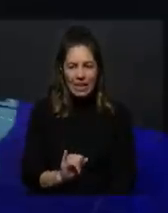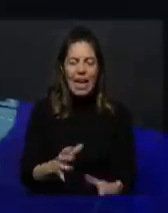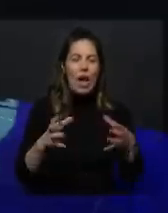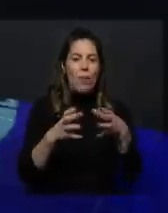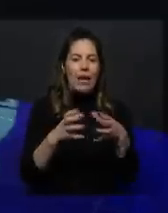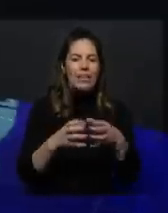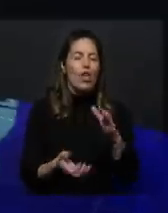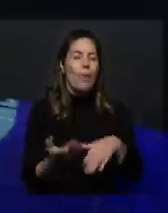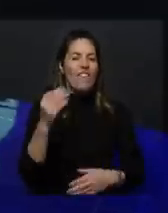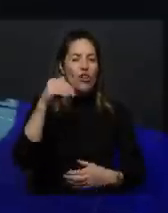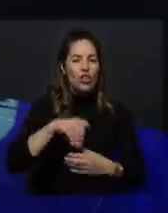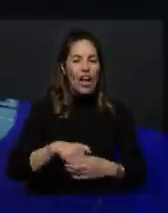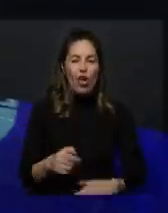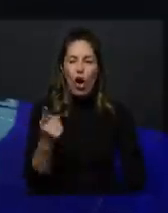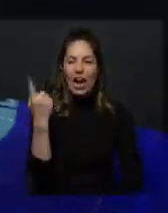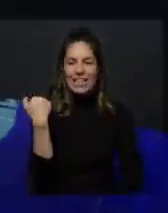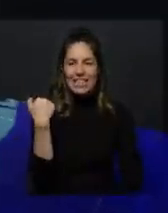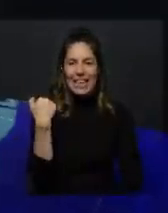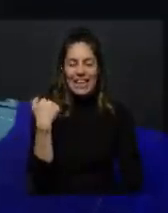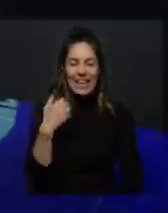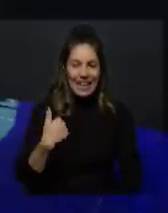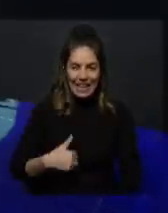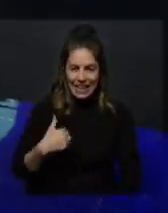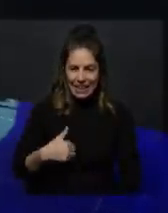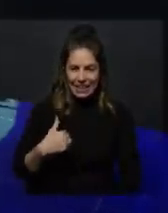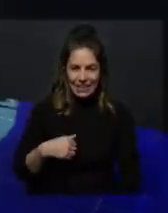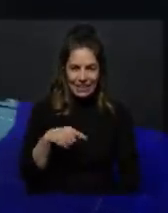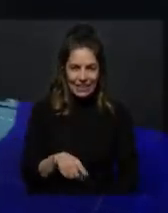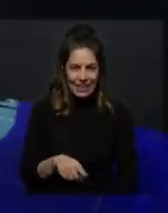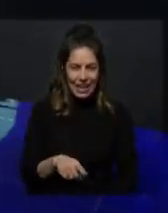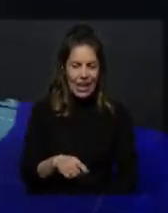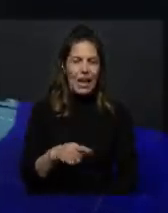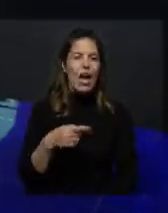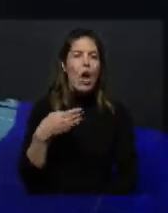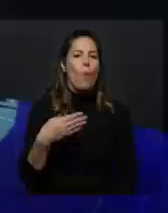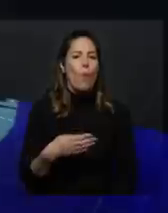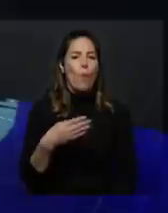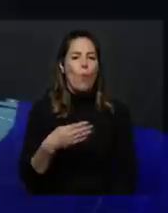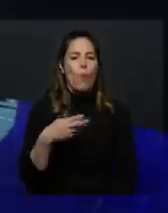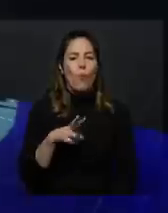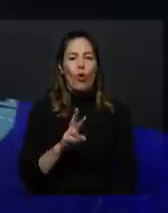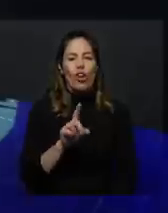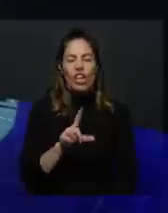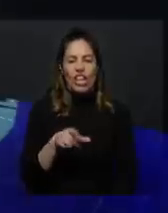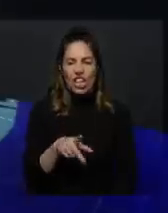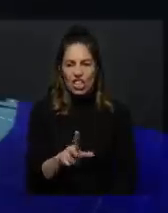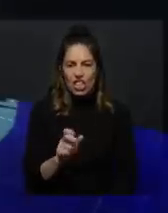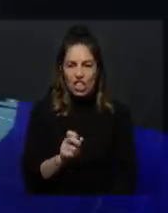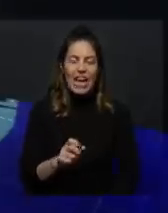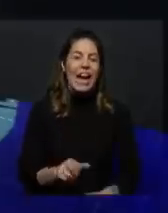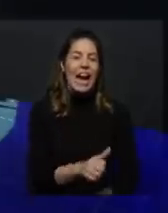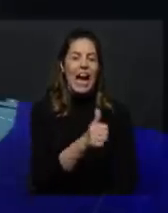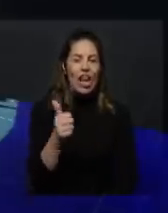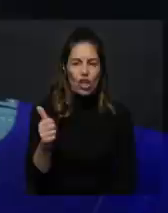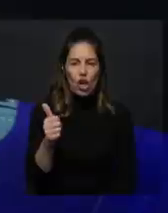más votado ayer en las paso en la República Argentina Patricia bullrich le ganó la linterna de Juntos por el cambio a Horacio